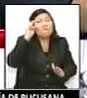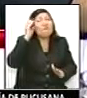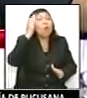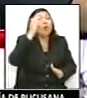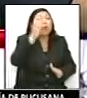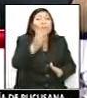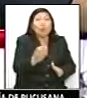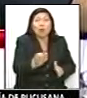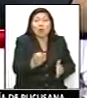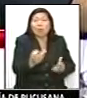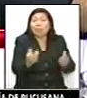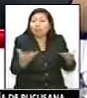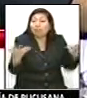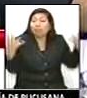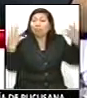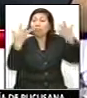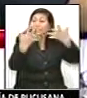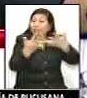la condiciono